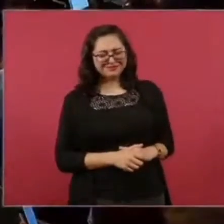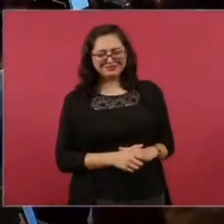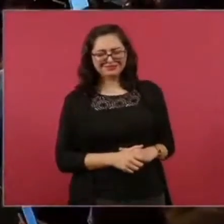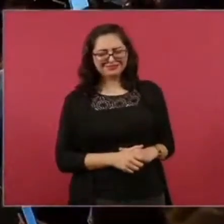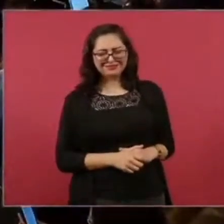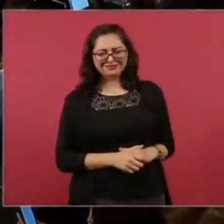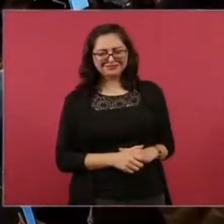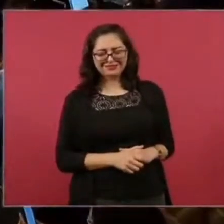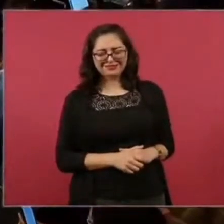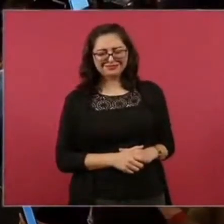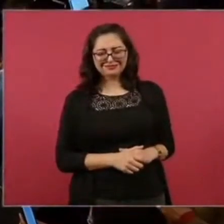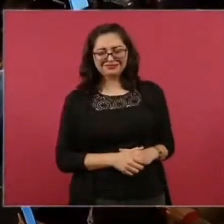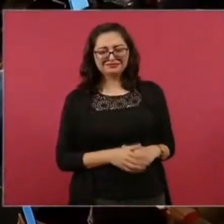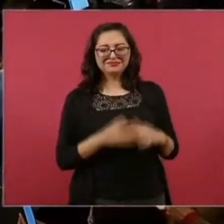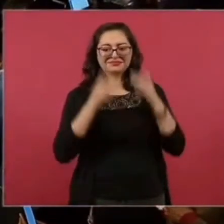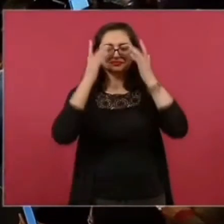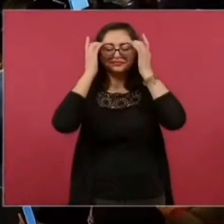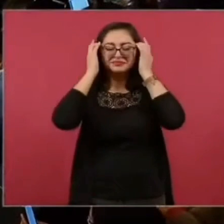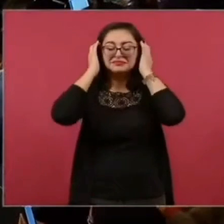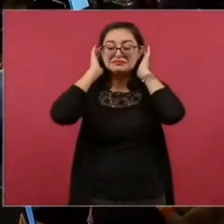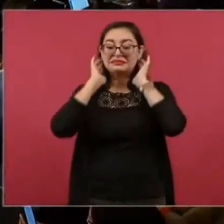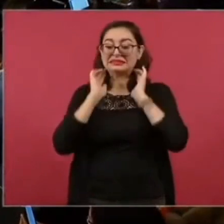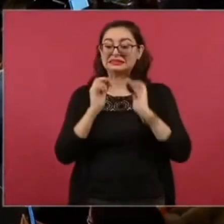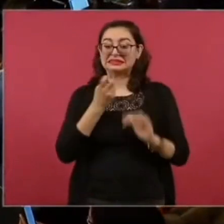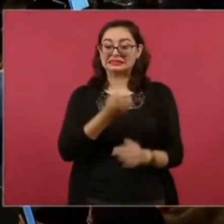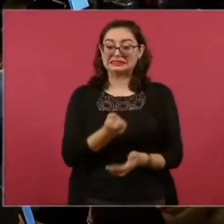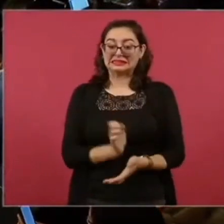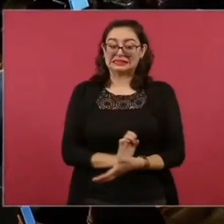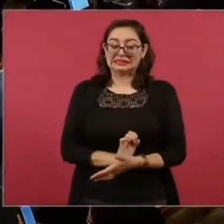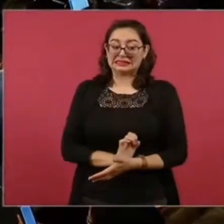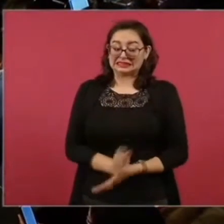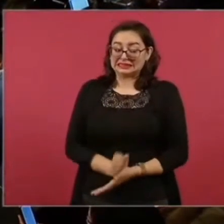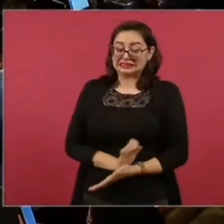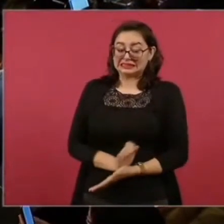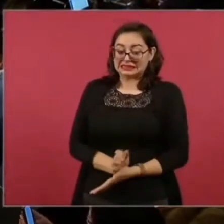Además de clasismo y de racismo,